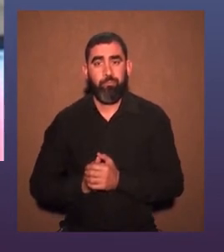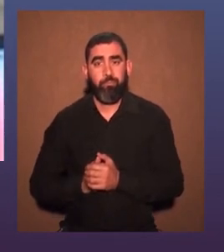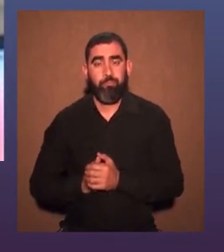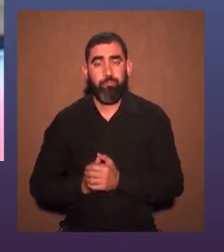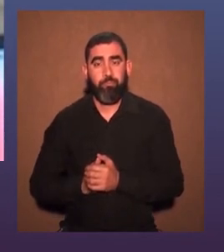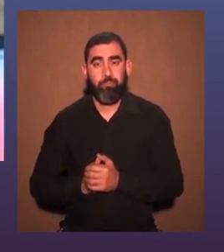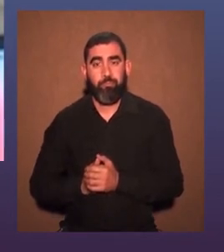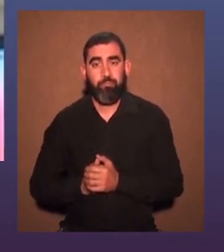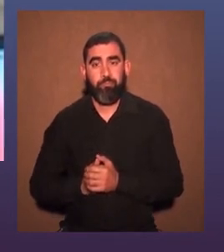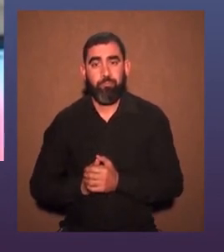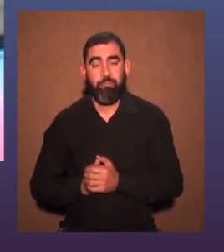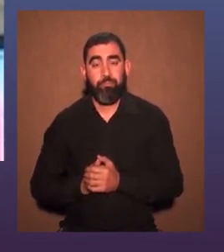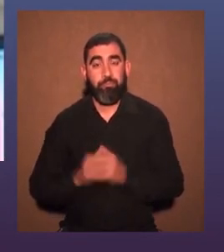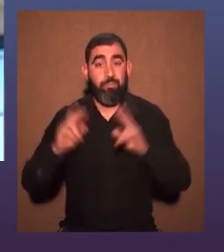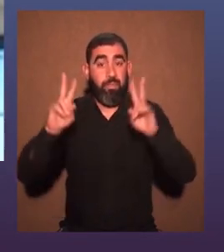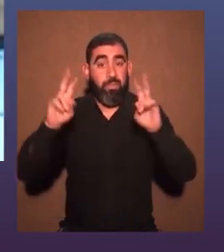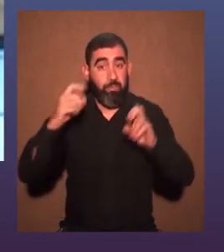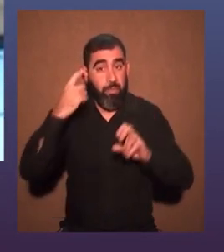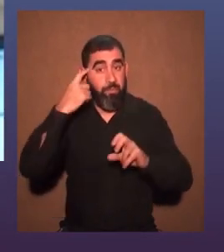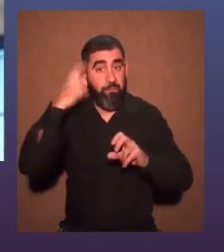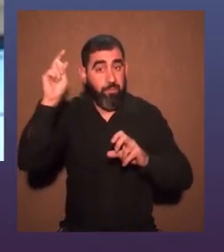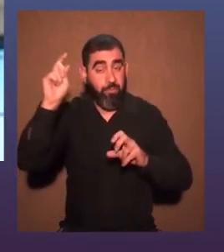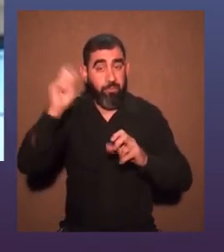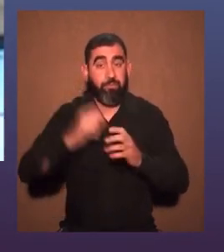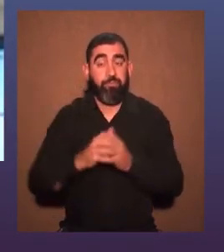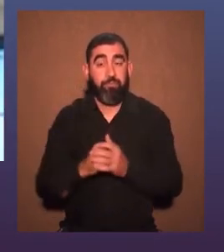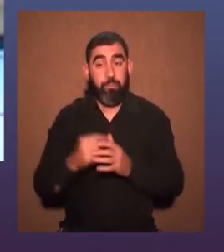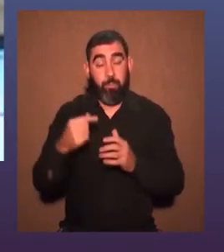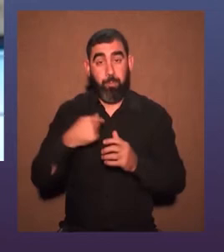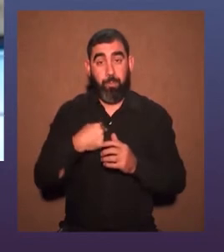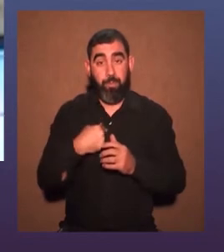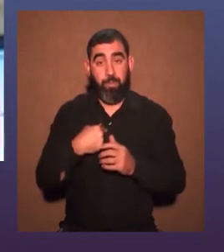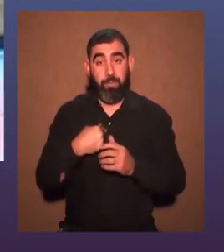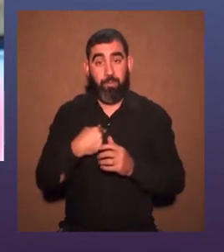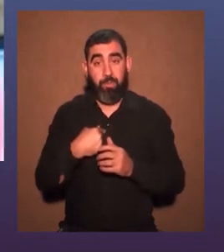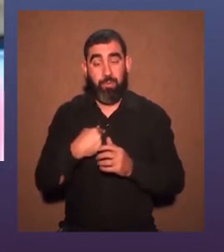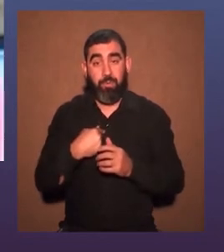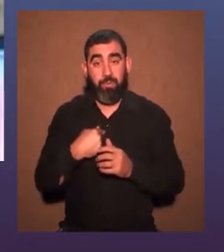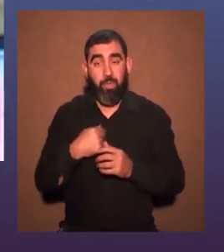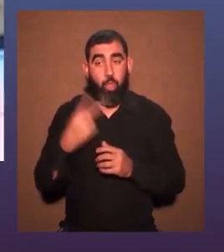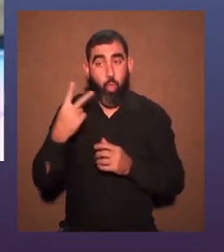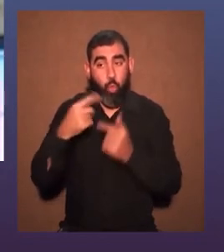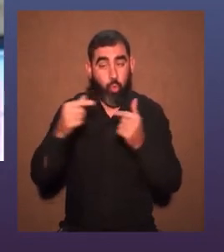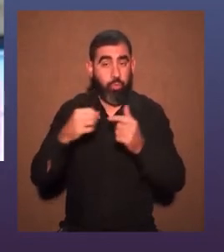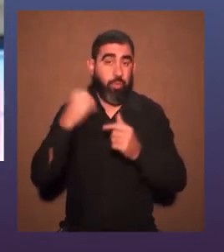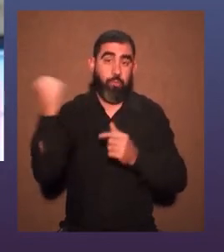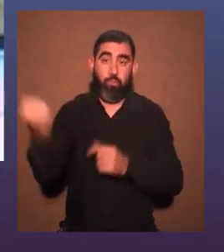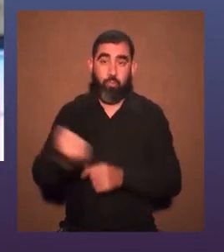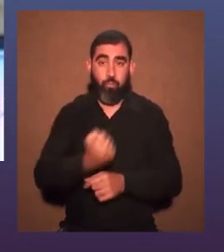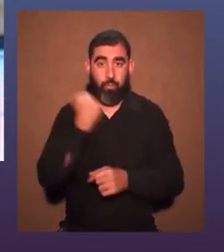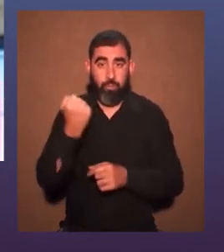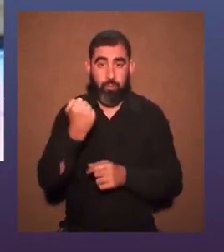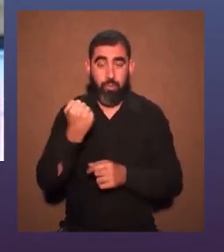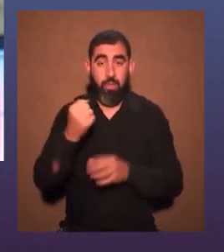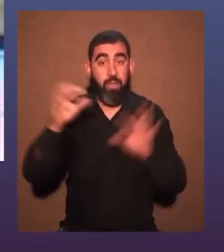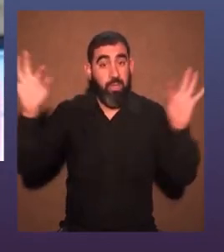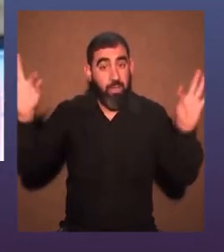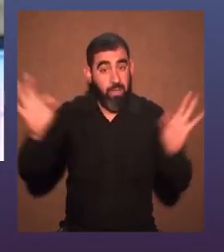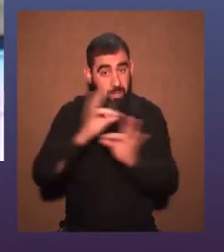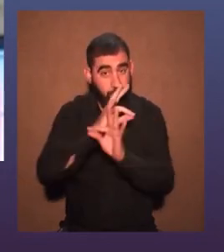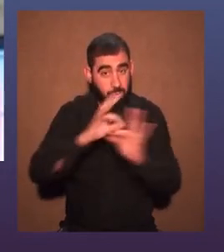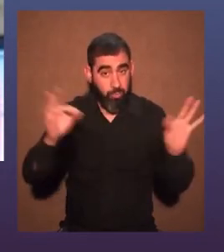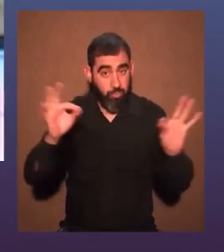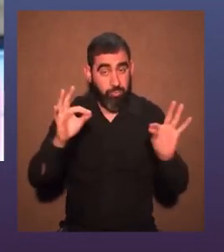Bueno, la parte creativa para mí tiene como dos motores importantes, que es la